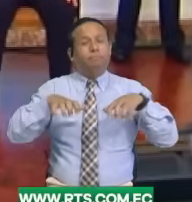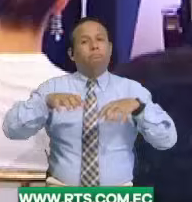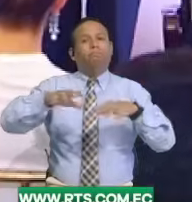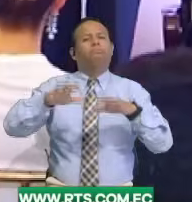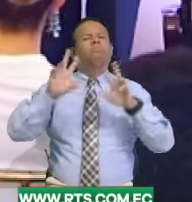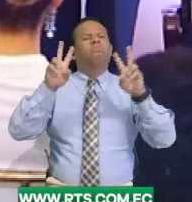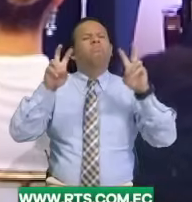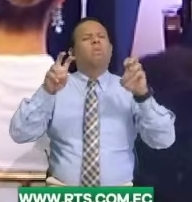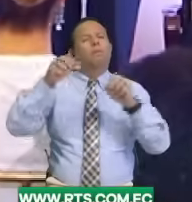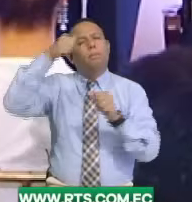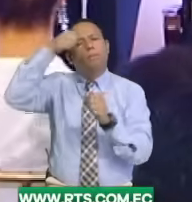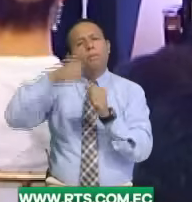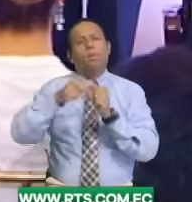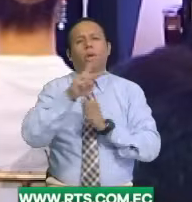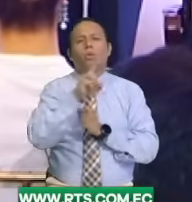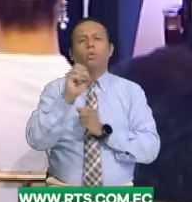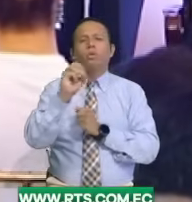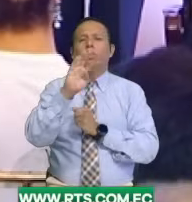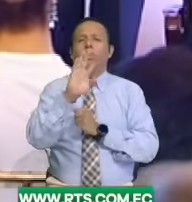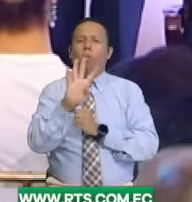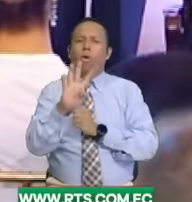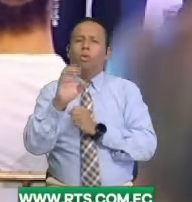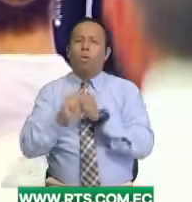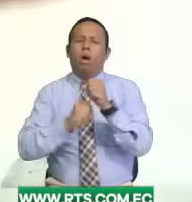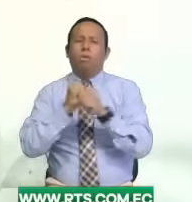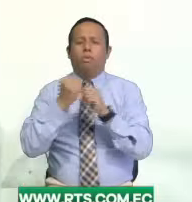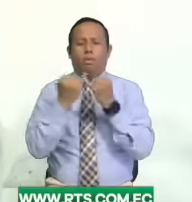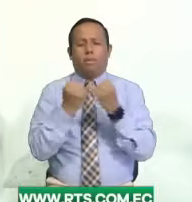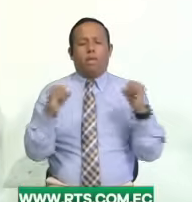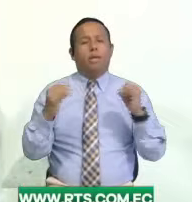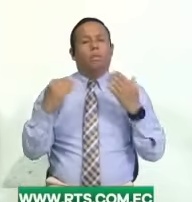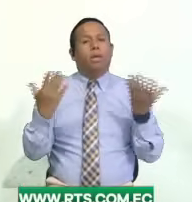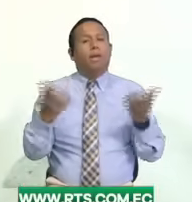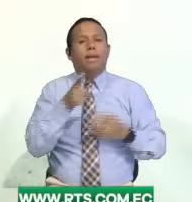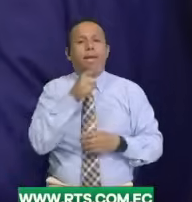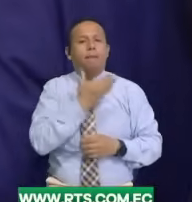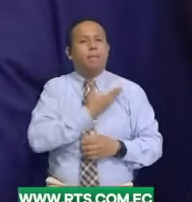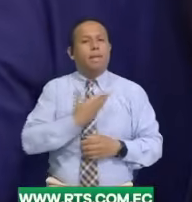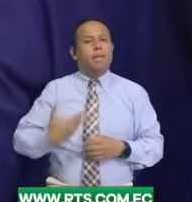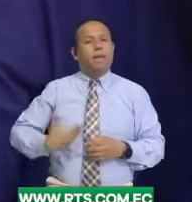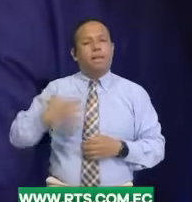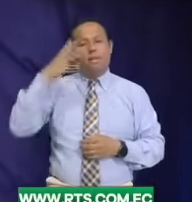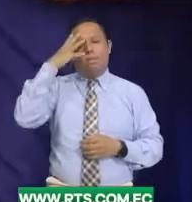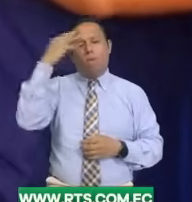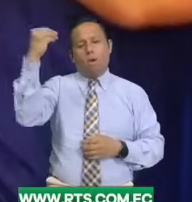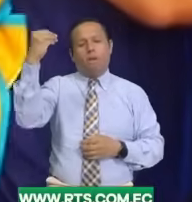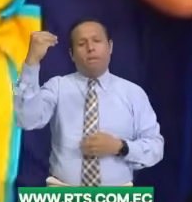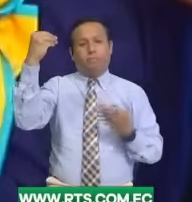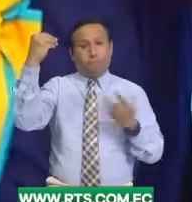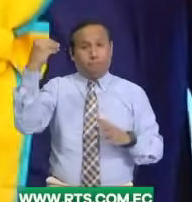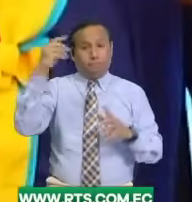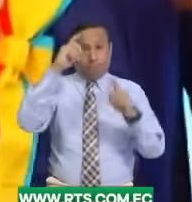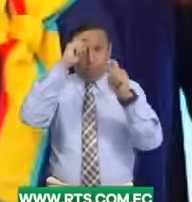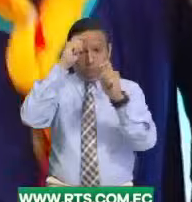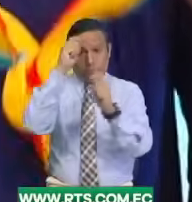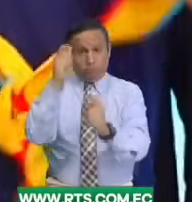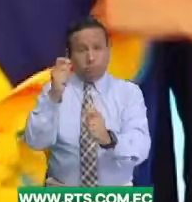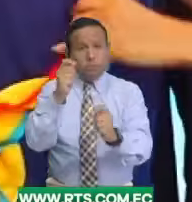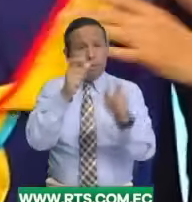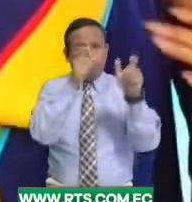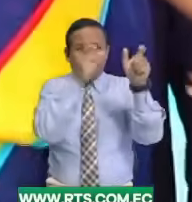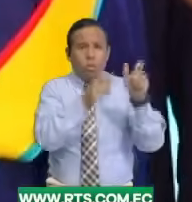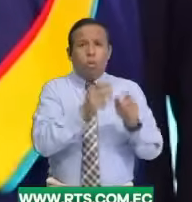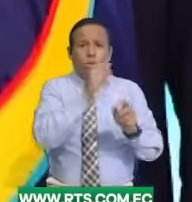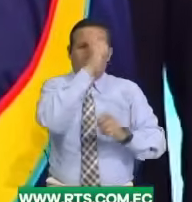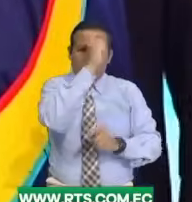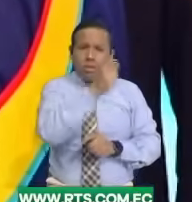años de independencia de Guayaquil, presidida por el primer mandatario Daniel Noboa, quien entregó la condecoración al mérito en la Orden de